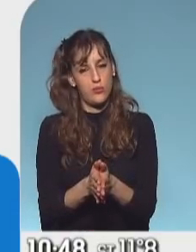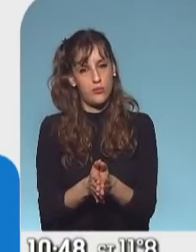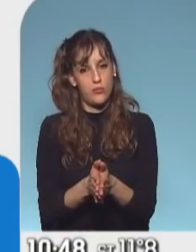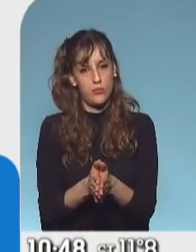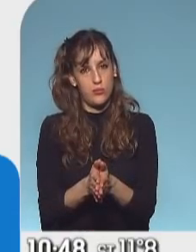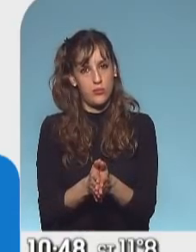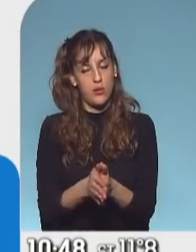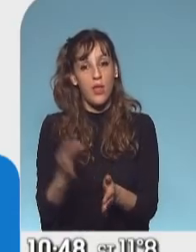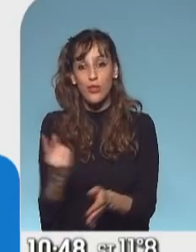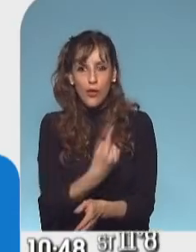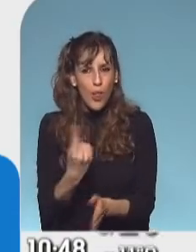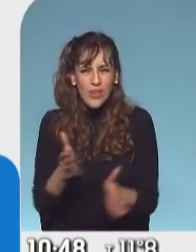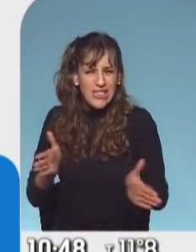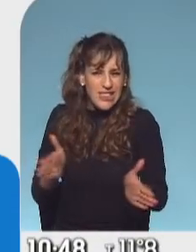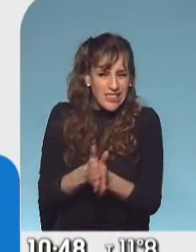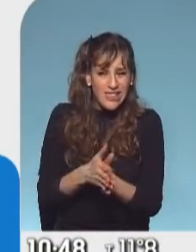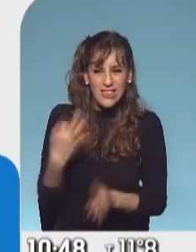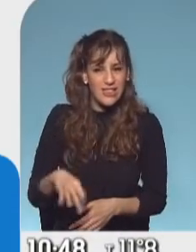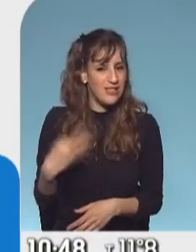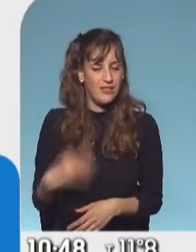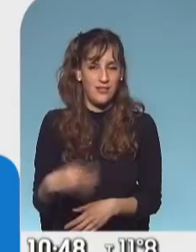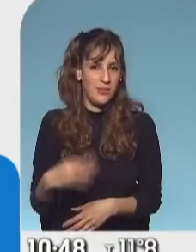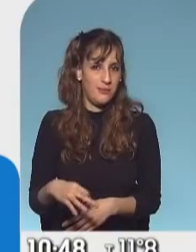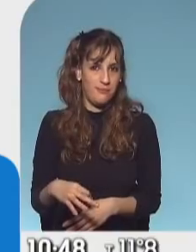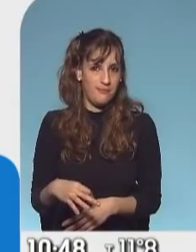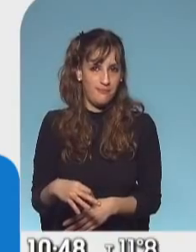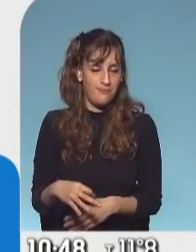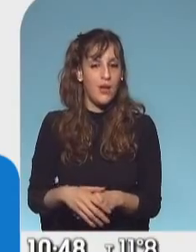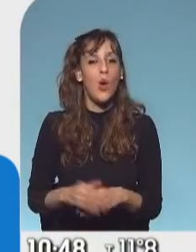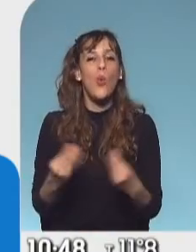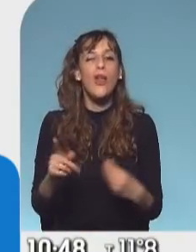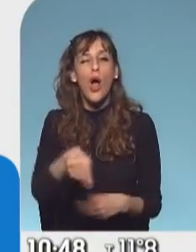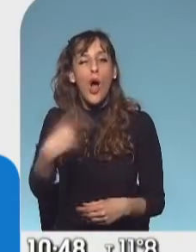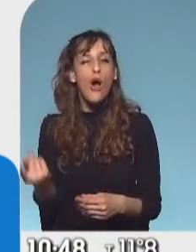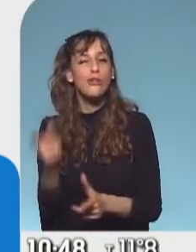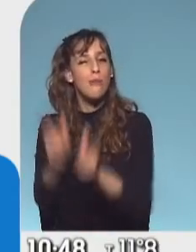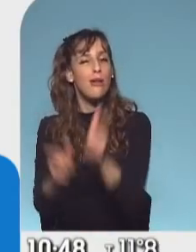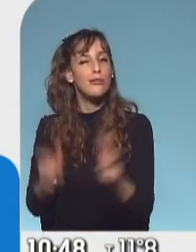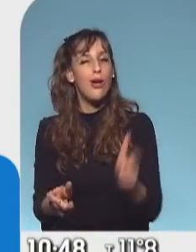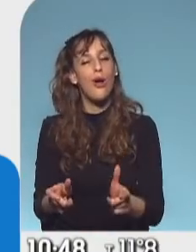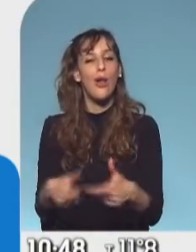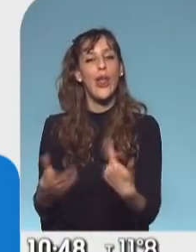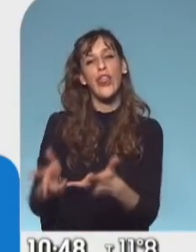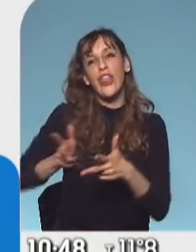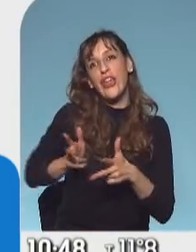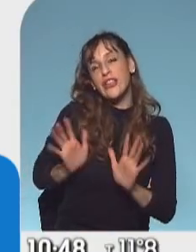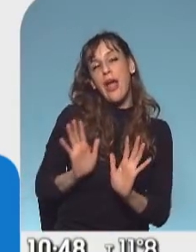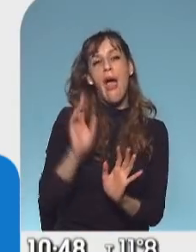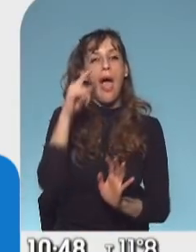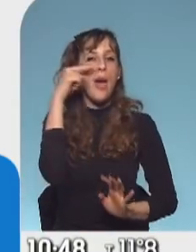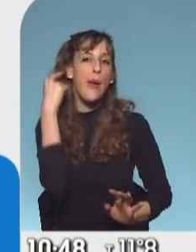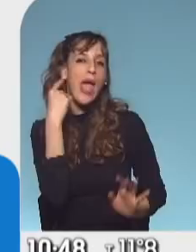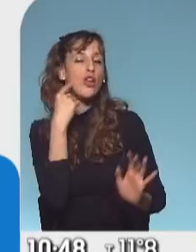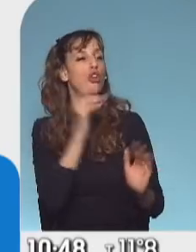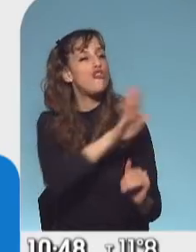estar más juntos que nunca, y que cuando quieren hacernos creer que porque Alberto habla con uno y